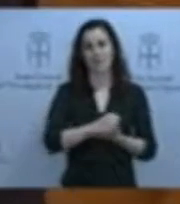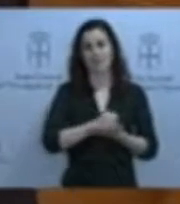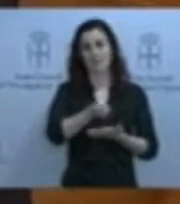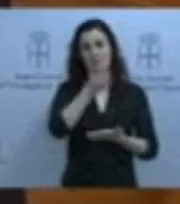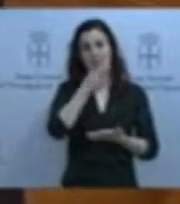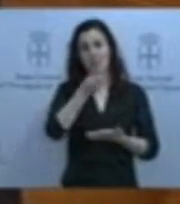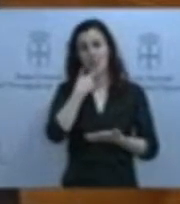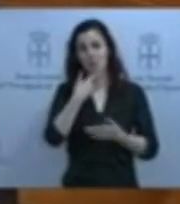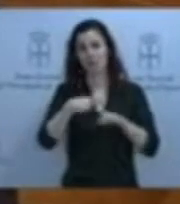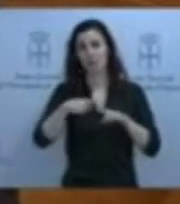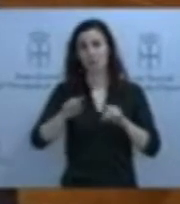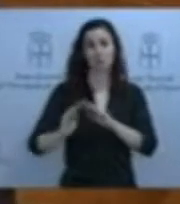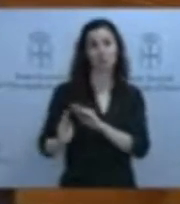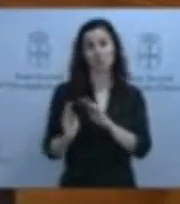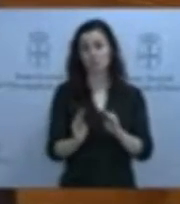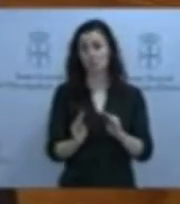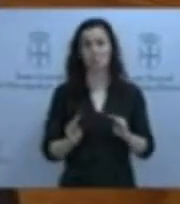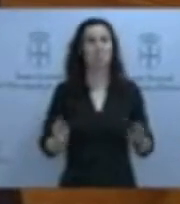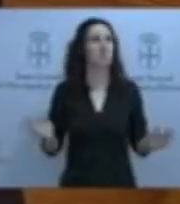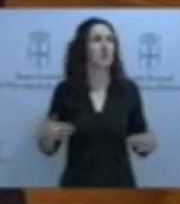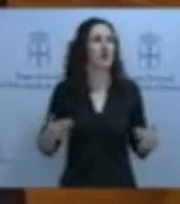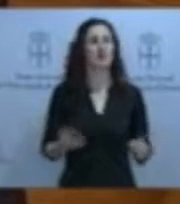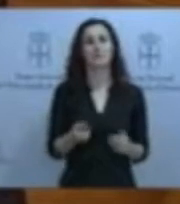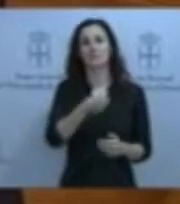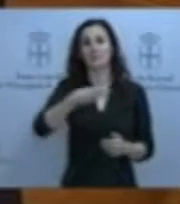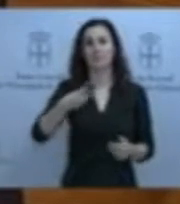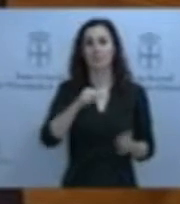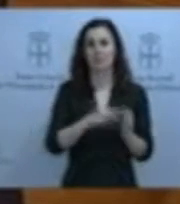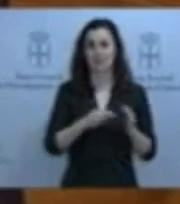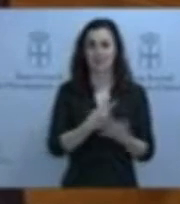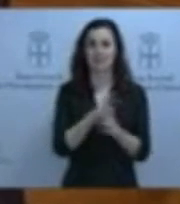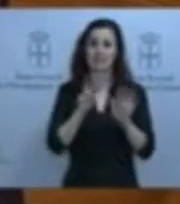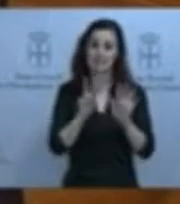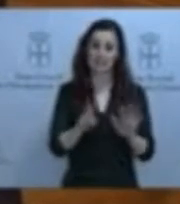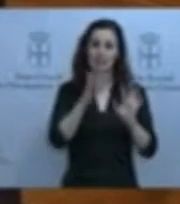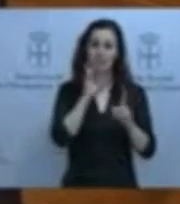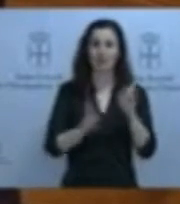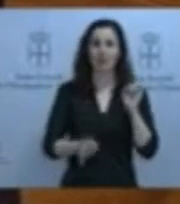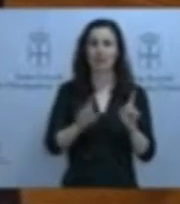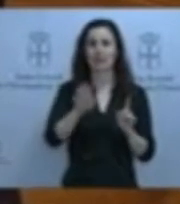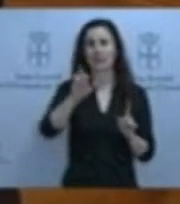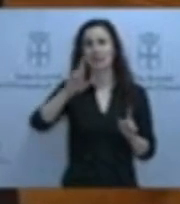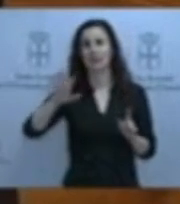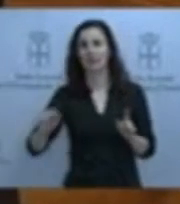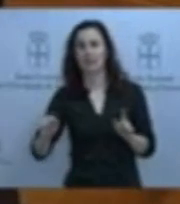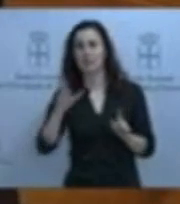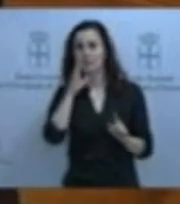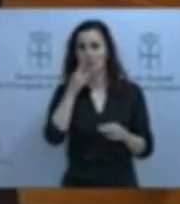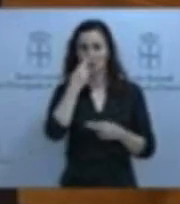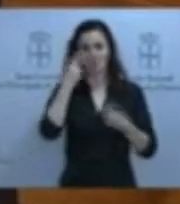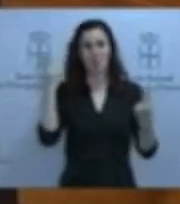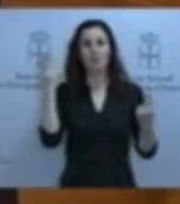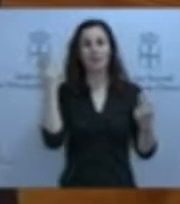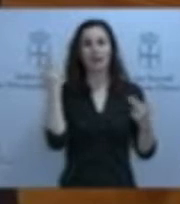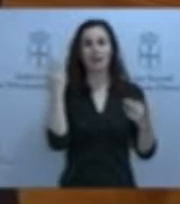sanitarios, una resolución del 2013 del gerente del ERA que iniciaba un proceso de concurrencia pública para el suministro